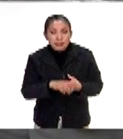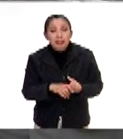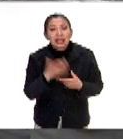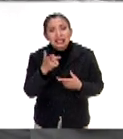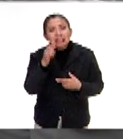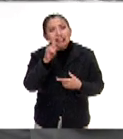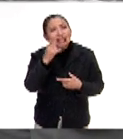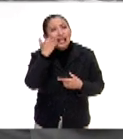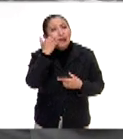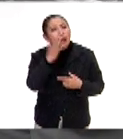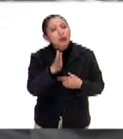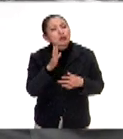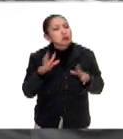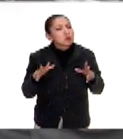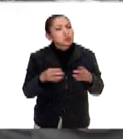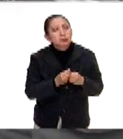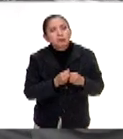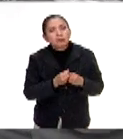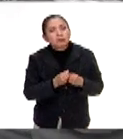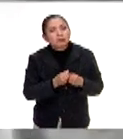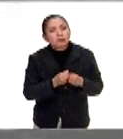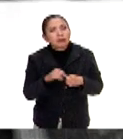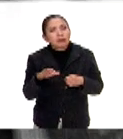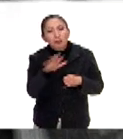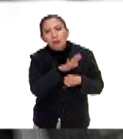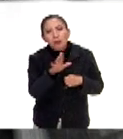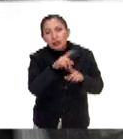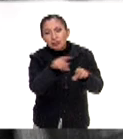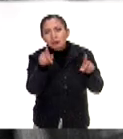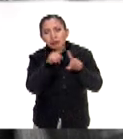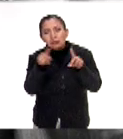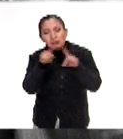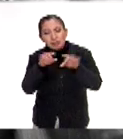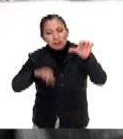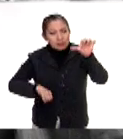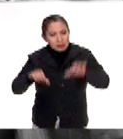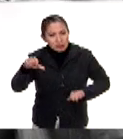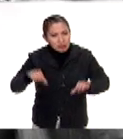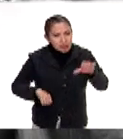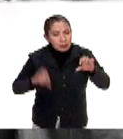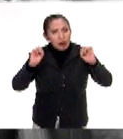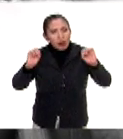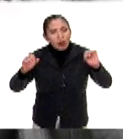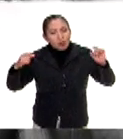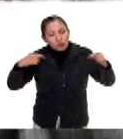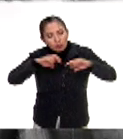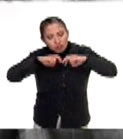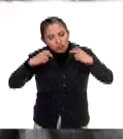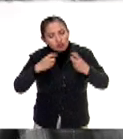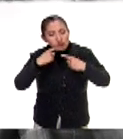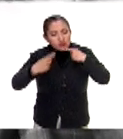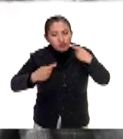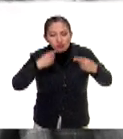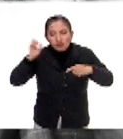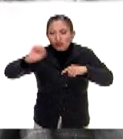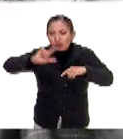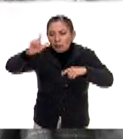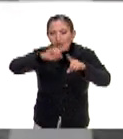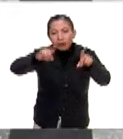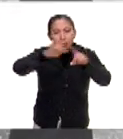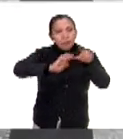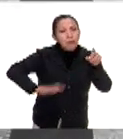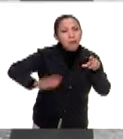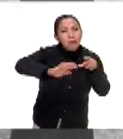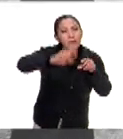y sí queremos hacer alrededor de eso una serie de eventos o de discusiones con expertos de muchas